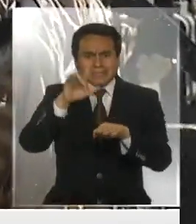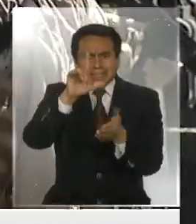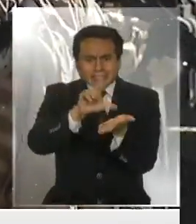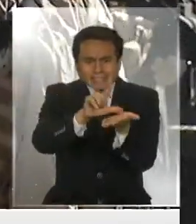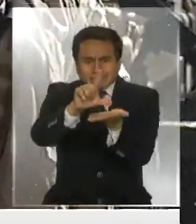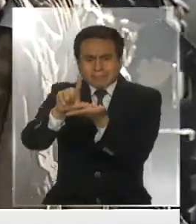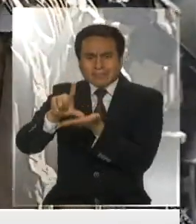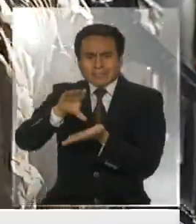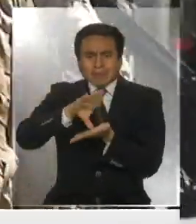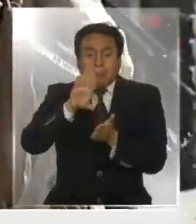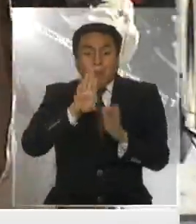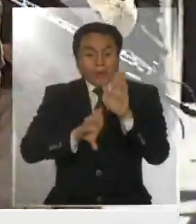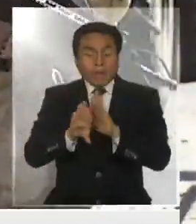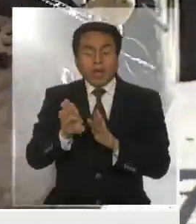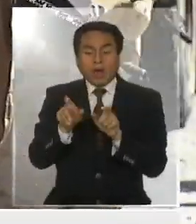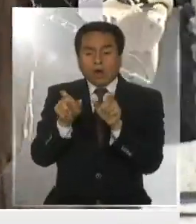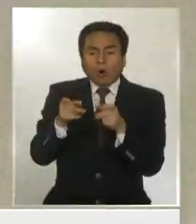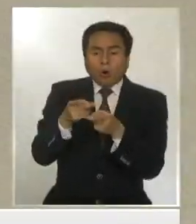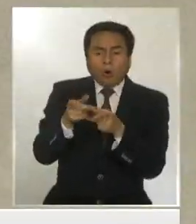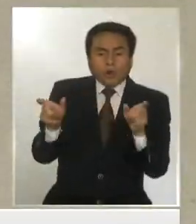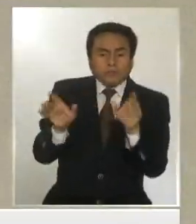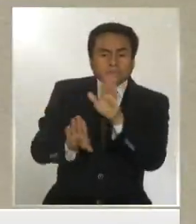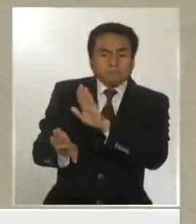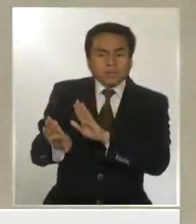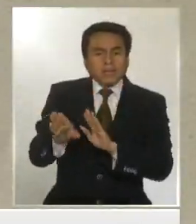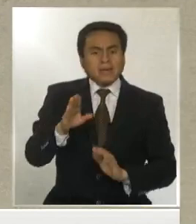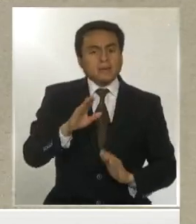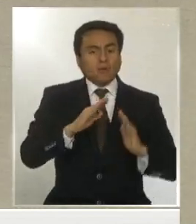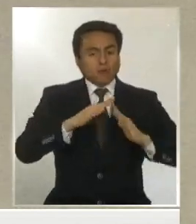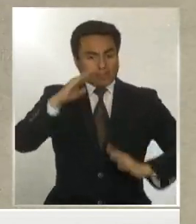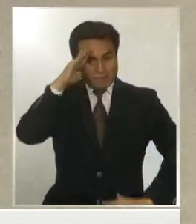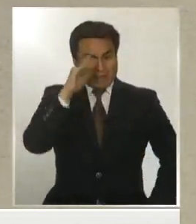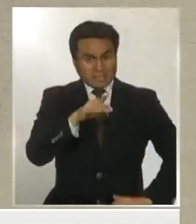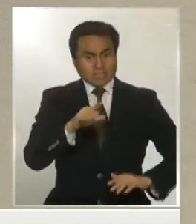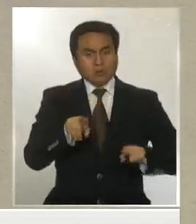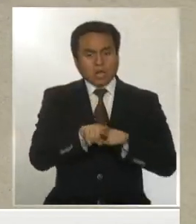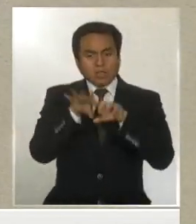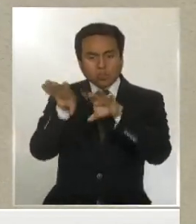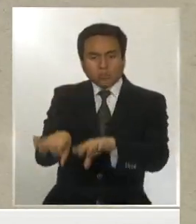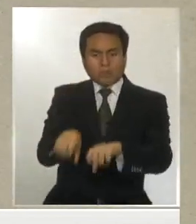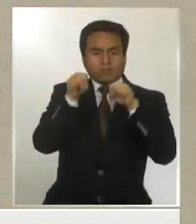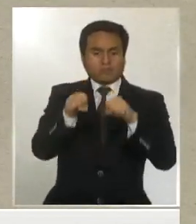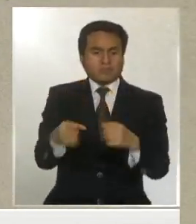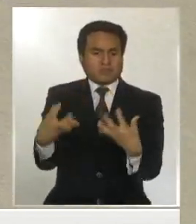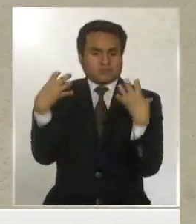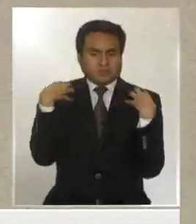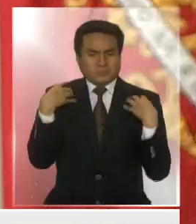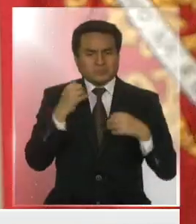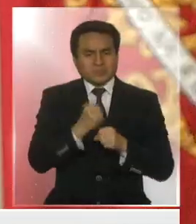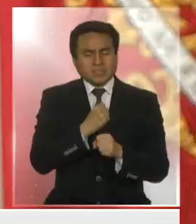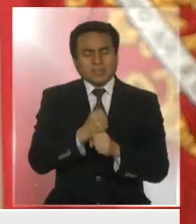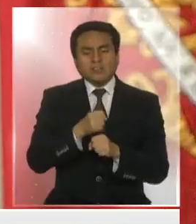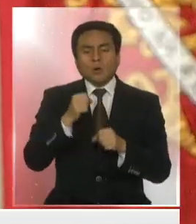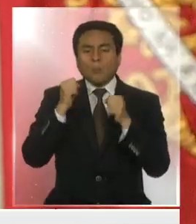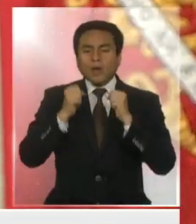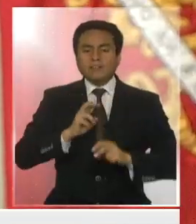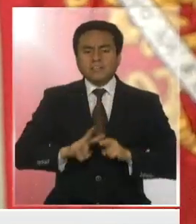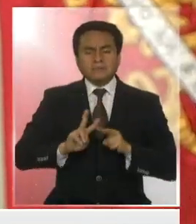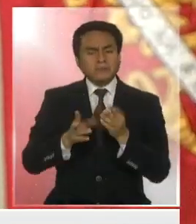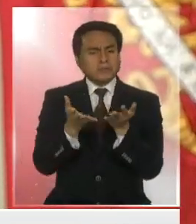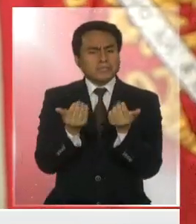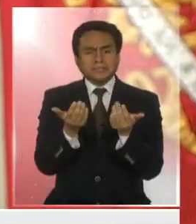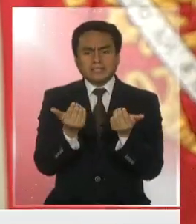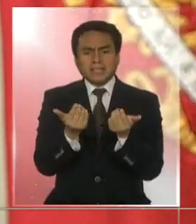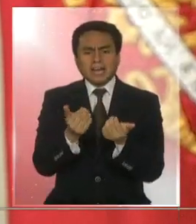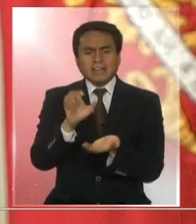que podrían dedicarse al orden público si las Fuerzas Armadas tomaran el mando de esta función. Y esto poder hacerlo sin necesidad